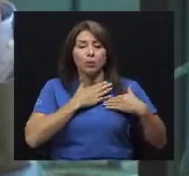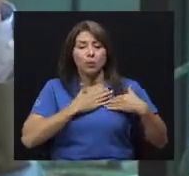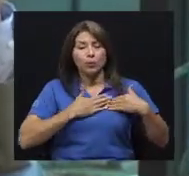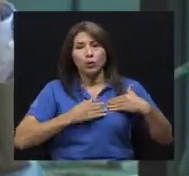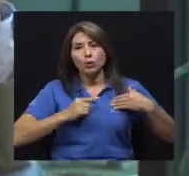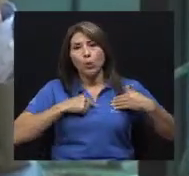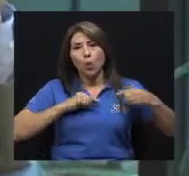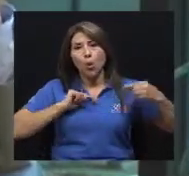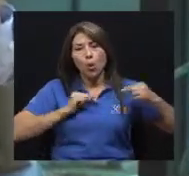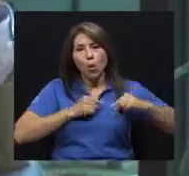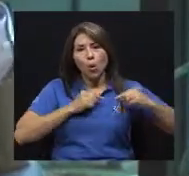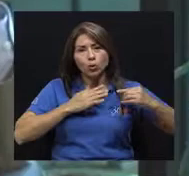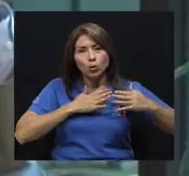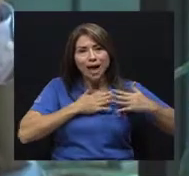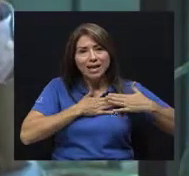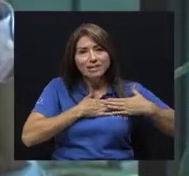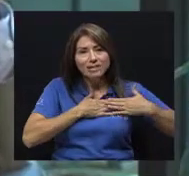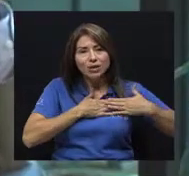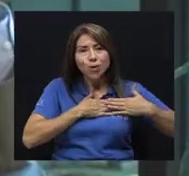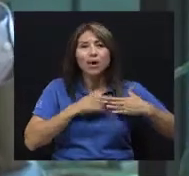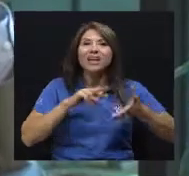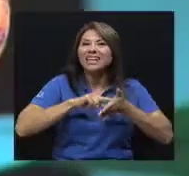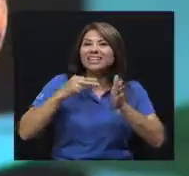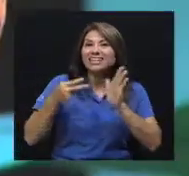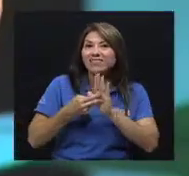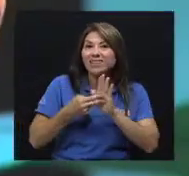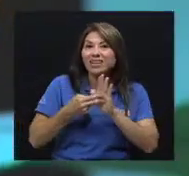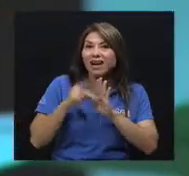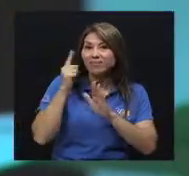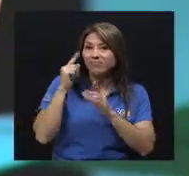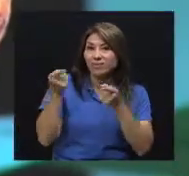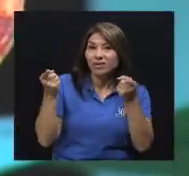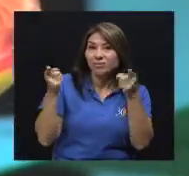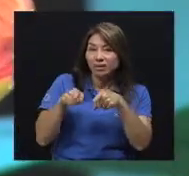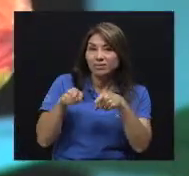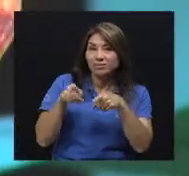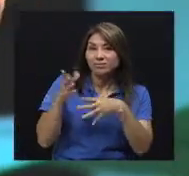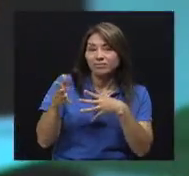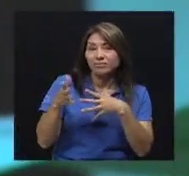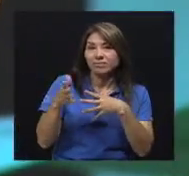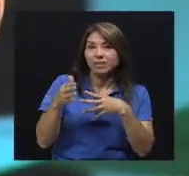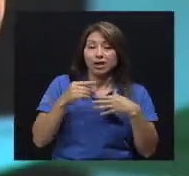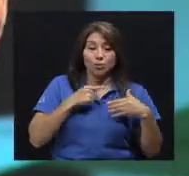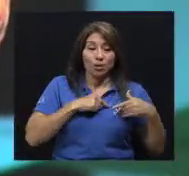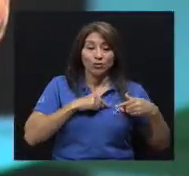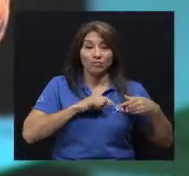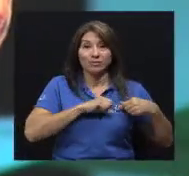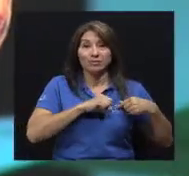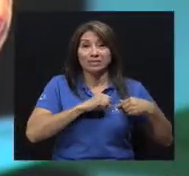dolor torácico, angina, que son episodios donde esto se revierte y entonces el músculo se recupera.